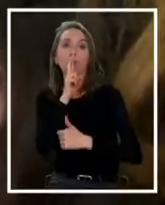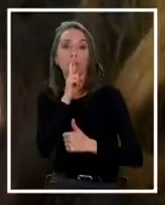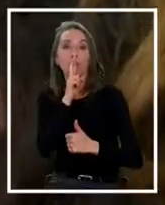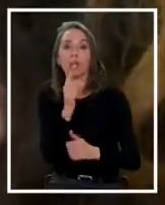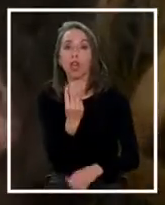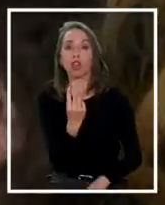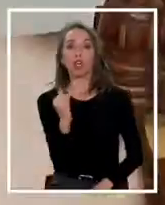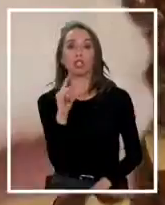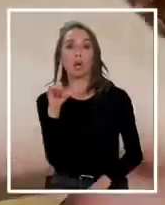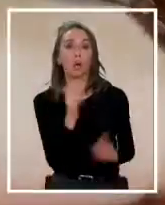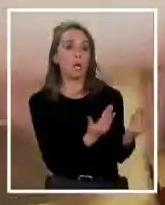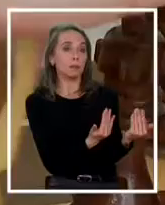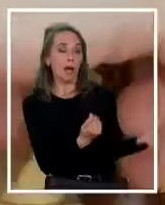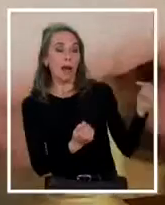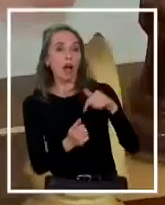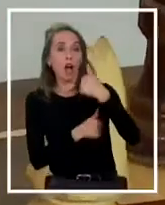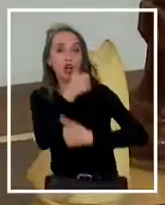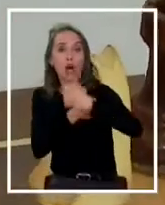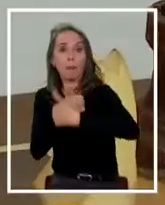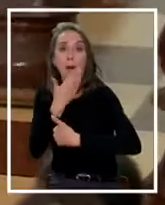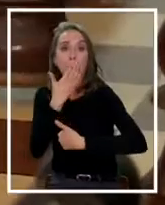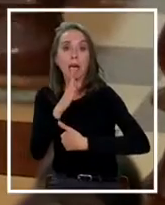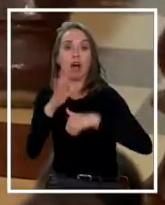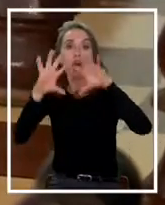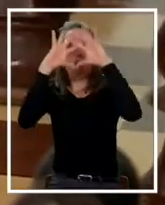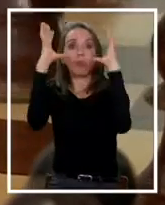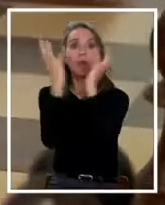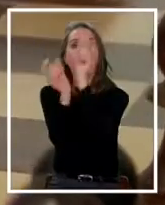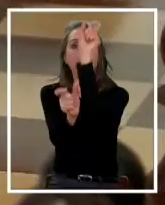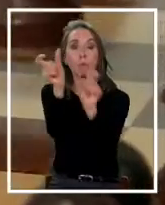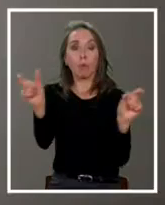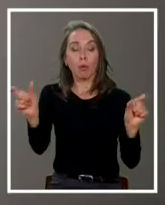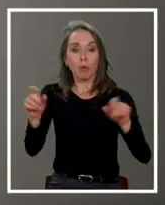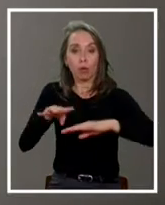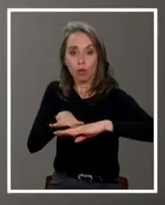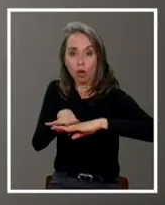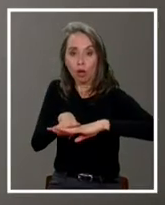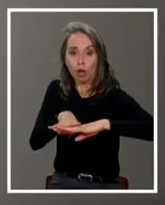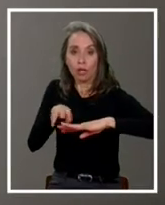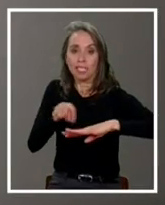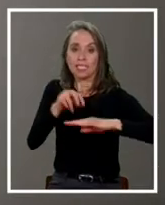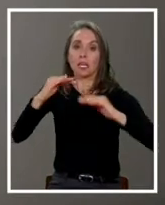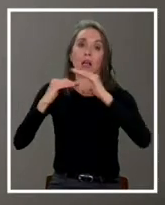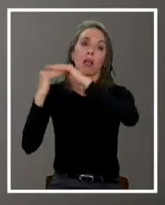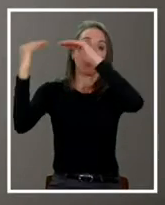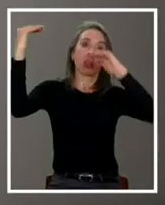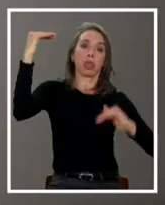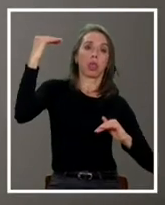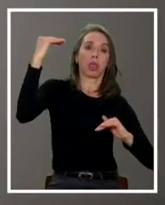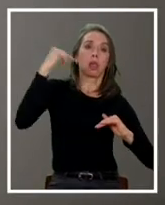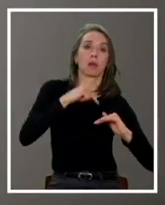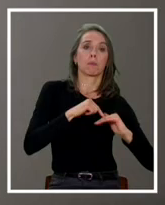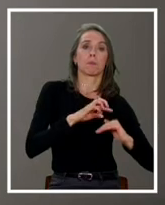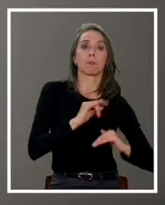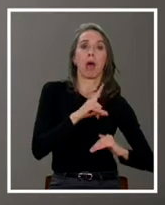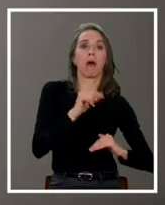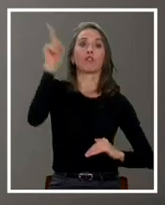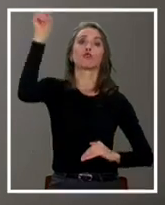12 de julio para competir con los mejores del mundo en un tablero muy disparejo para Pablo.